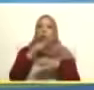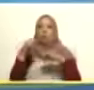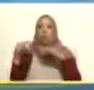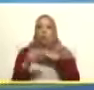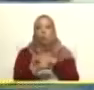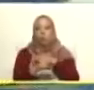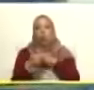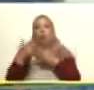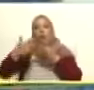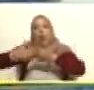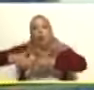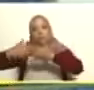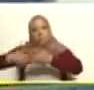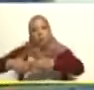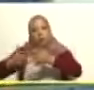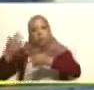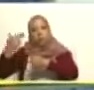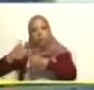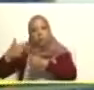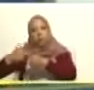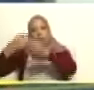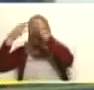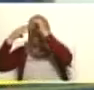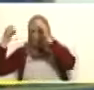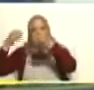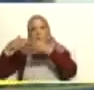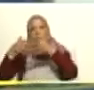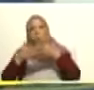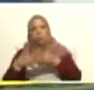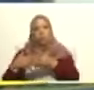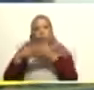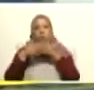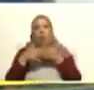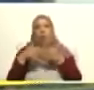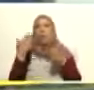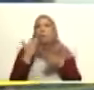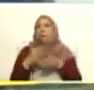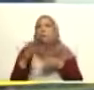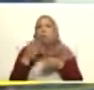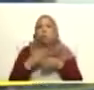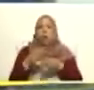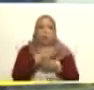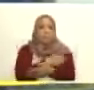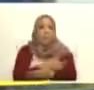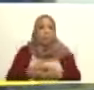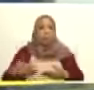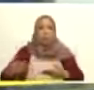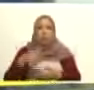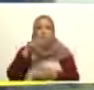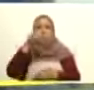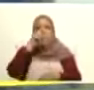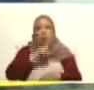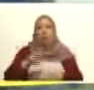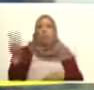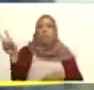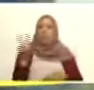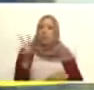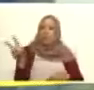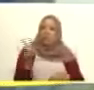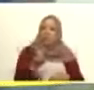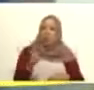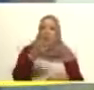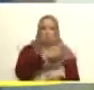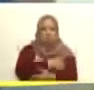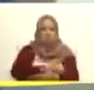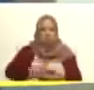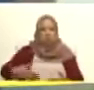la ExxonMobil y a la embajadora gringa, le vamos a dar una lección de millones y millones de almas venezolanas, de